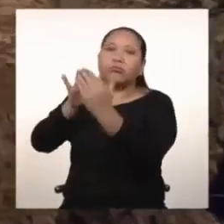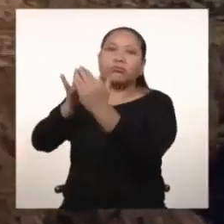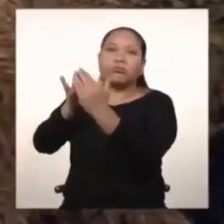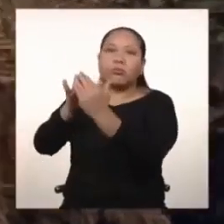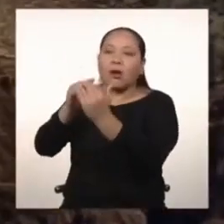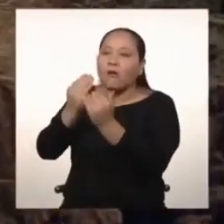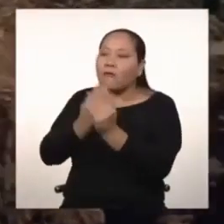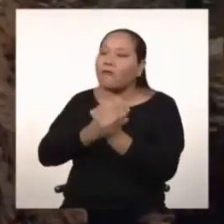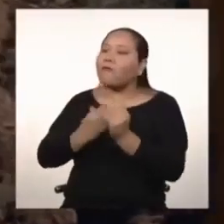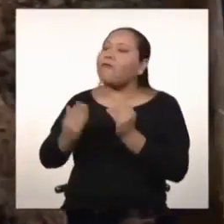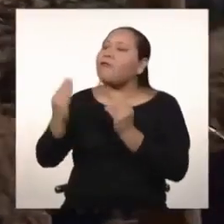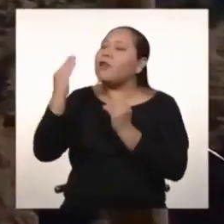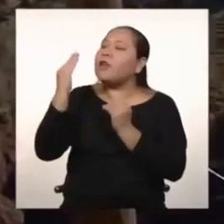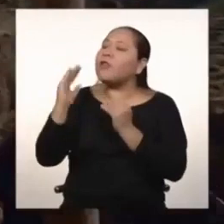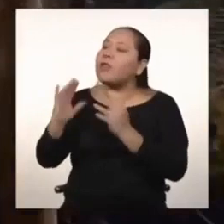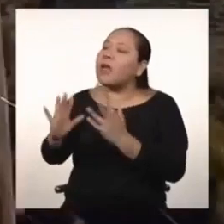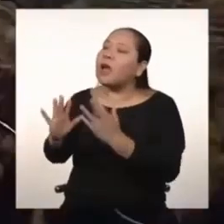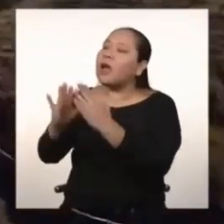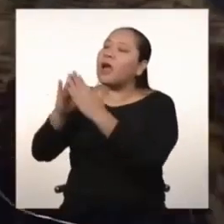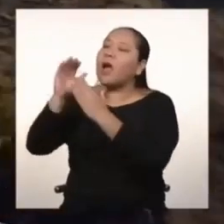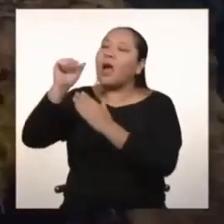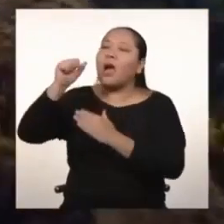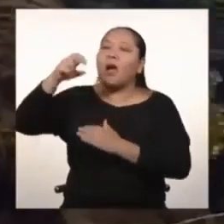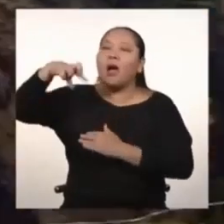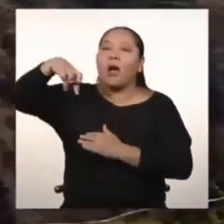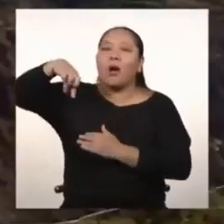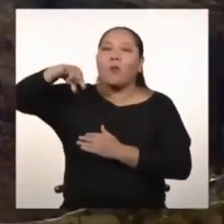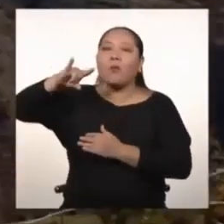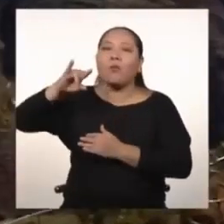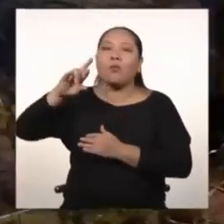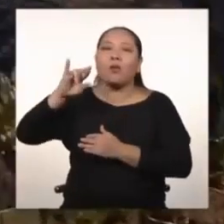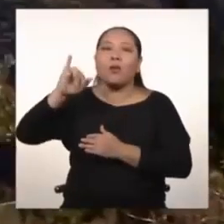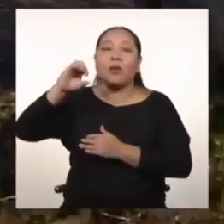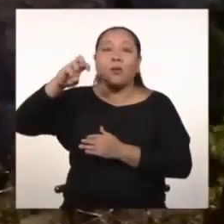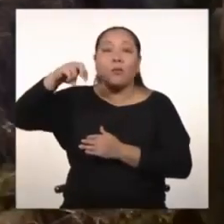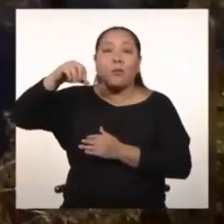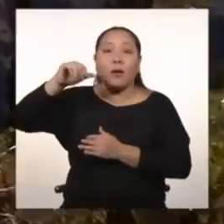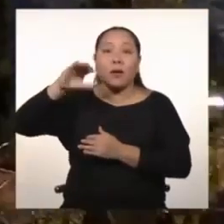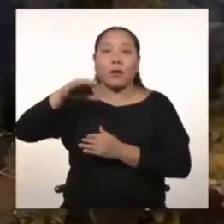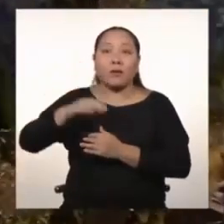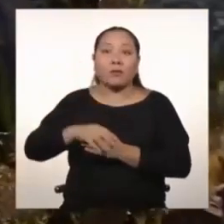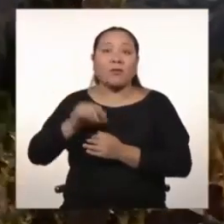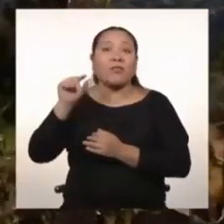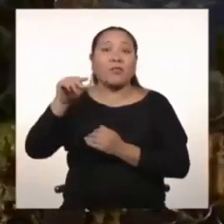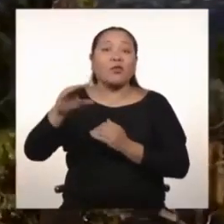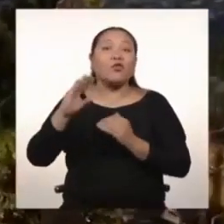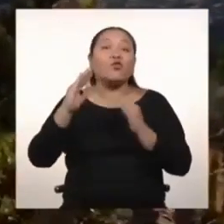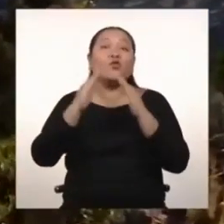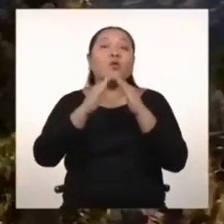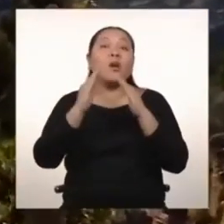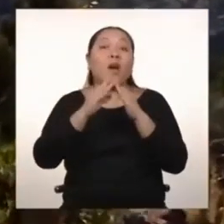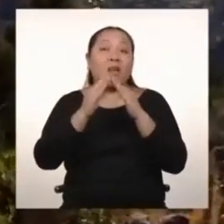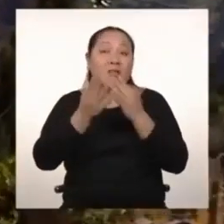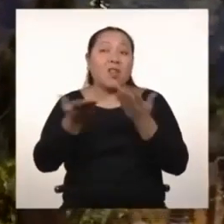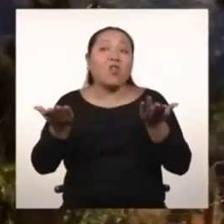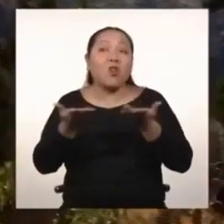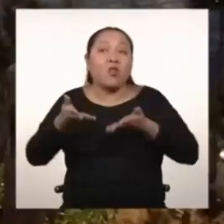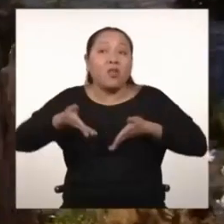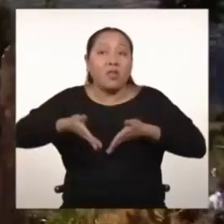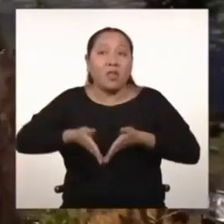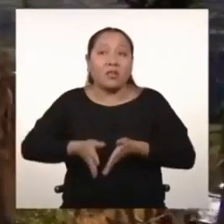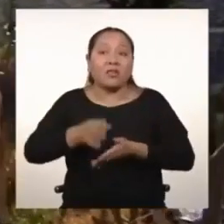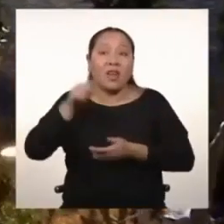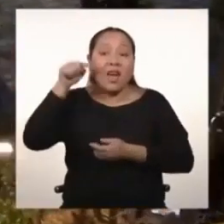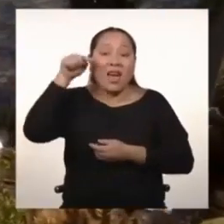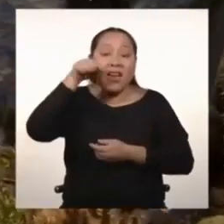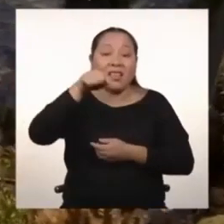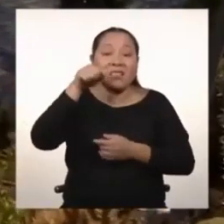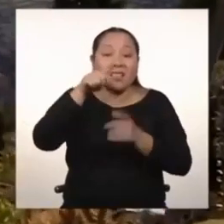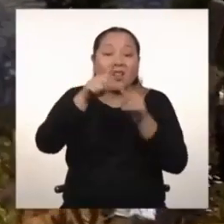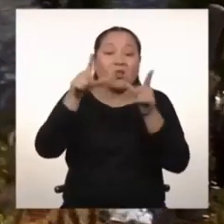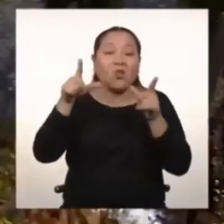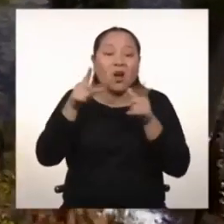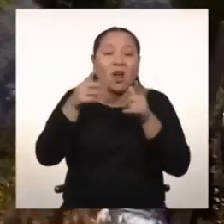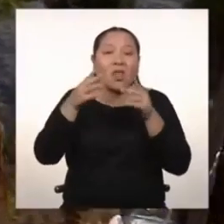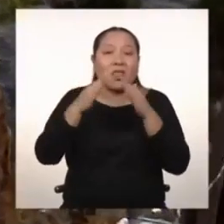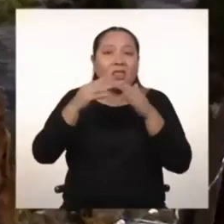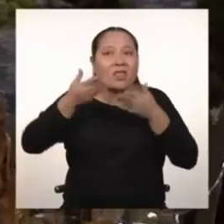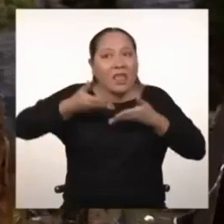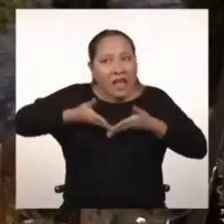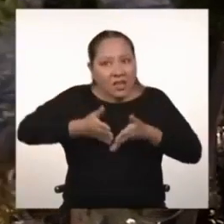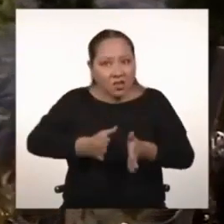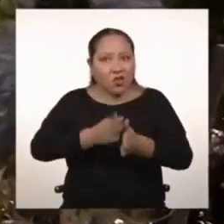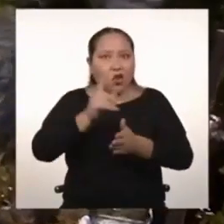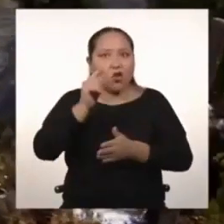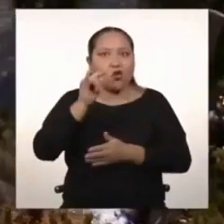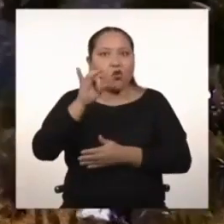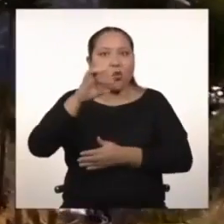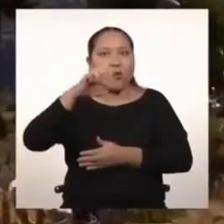Purímaque. Y la primera parada obligatoria va a ser su casa natal. Ahí nació Túpac Amaru.